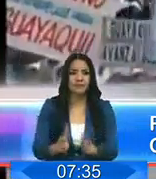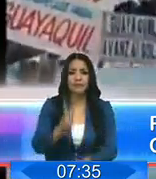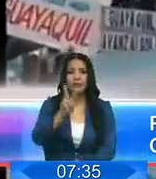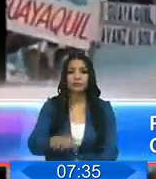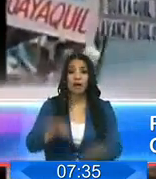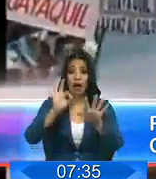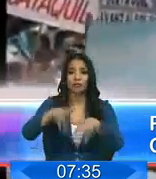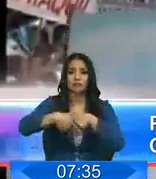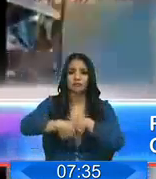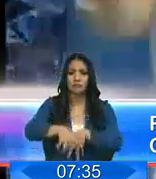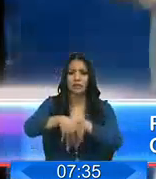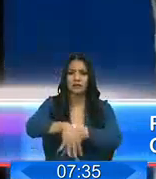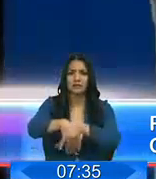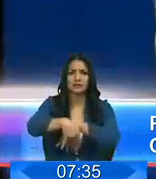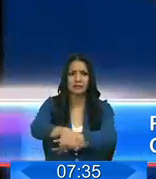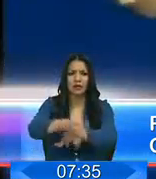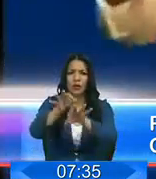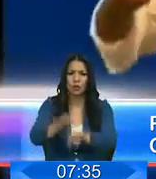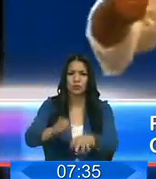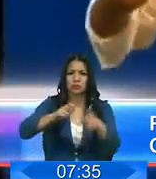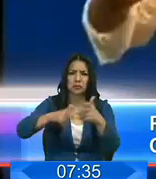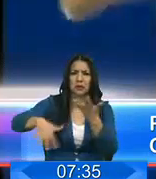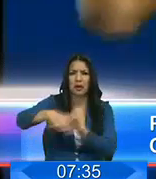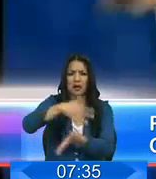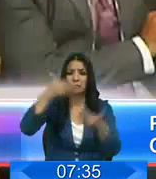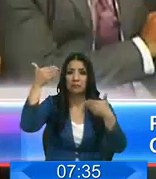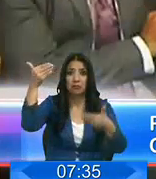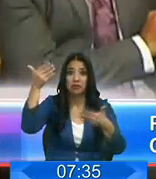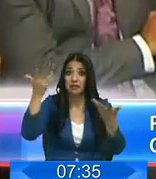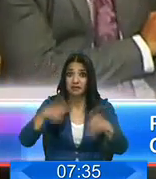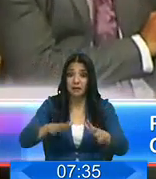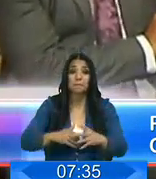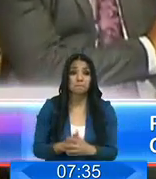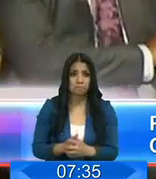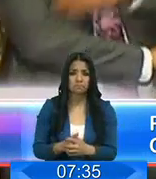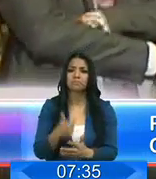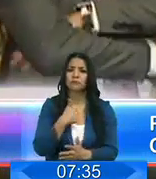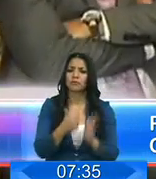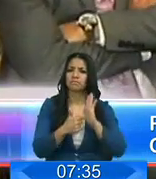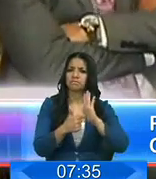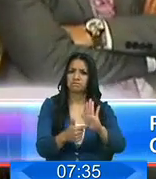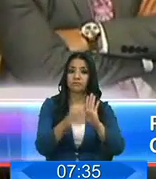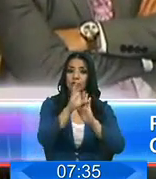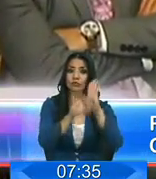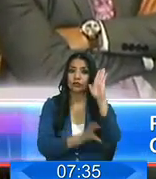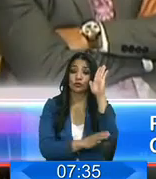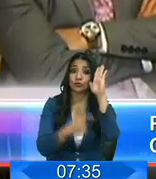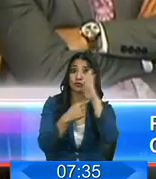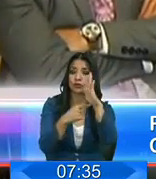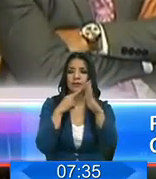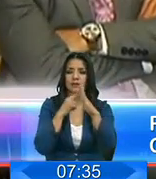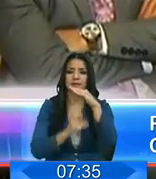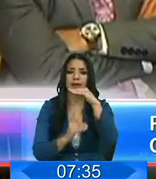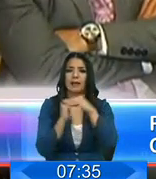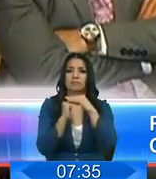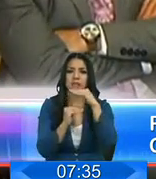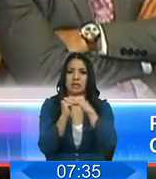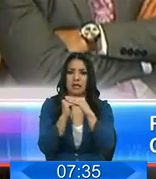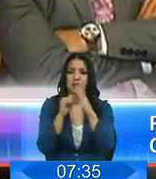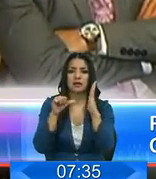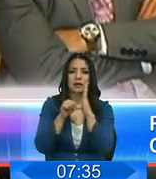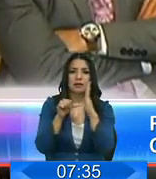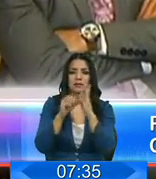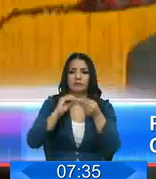2008, en tiempos de turbulencias políticas, la Carta de Montecristi establece limitaciones en su